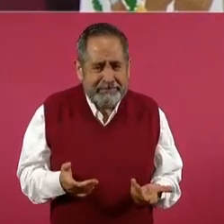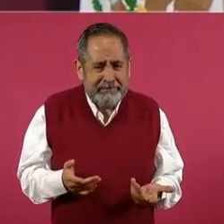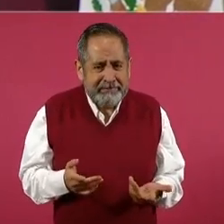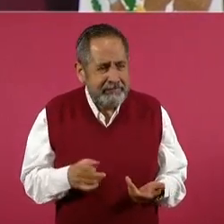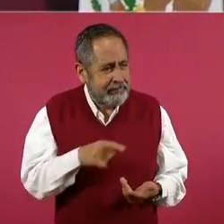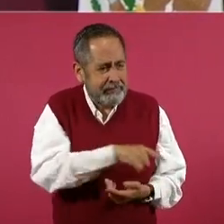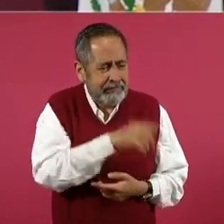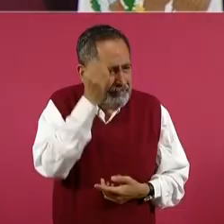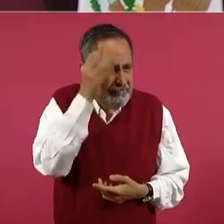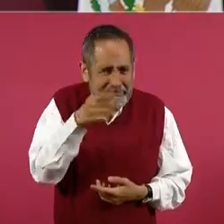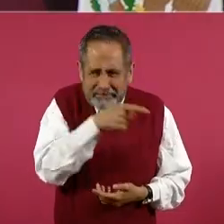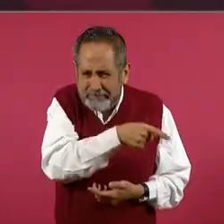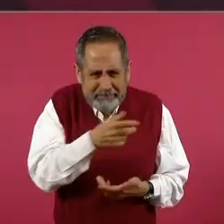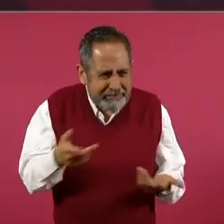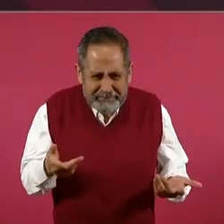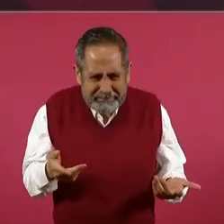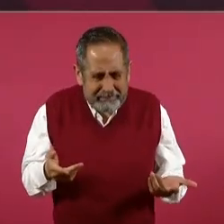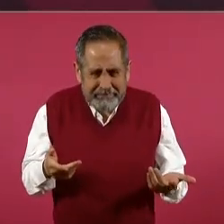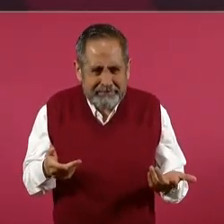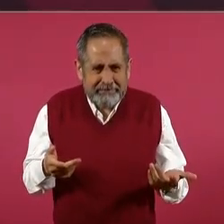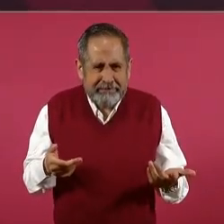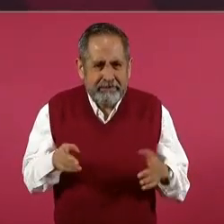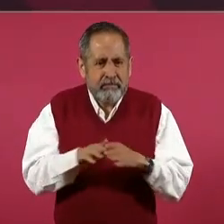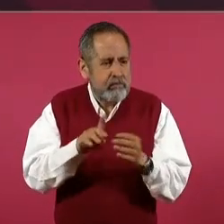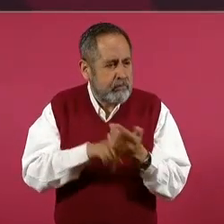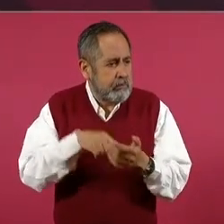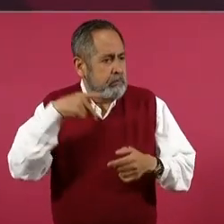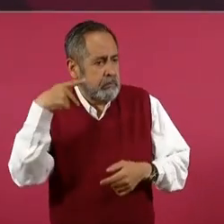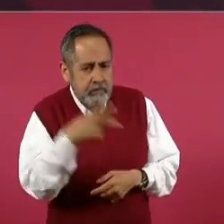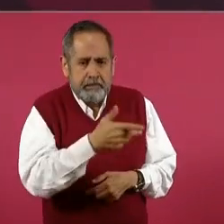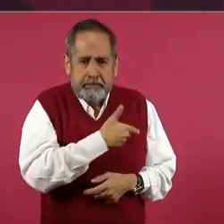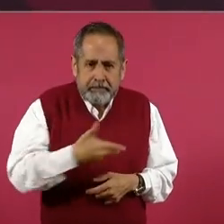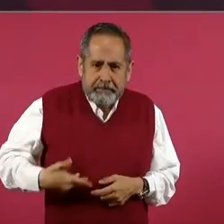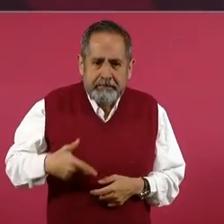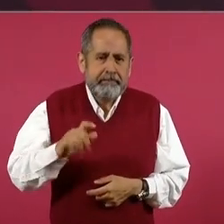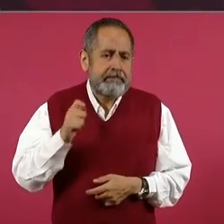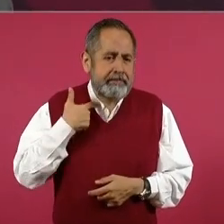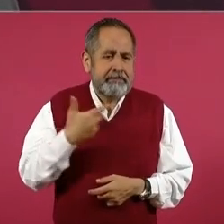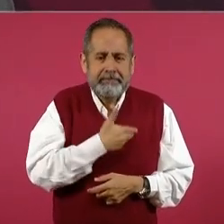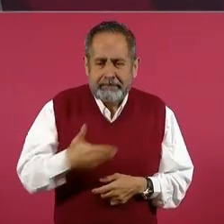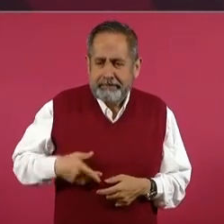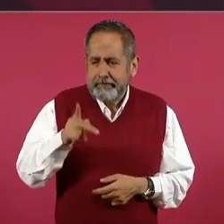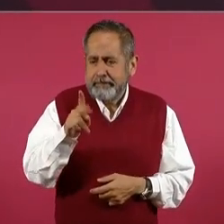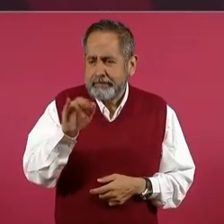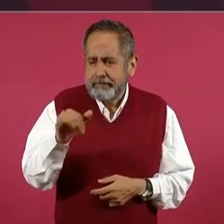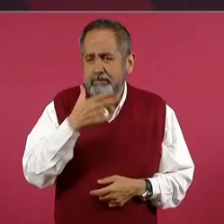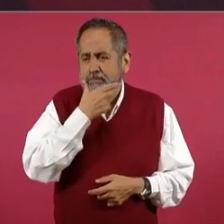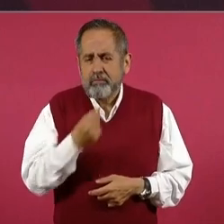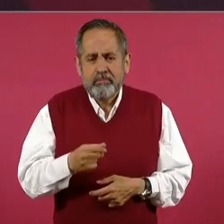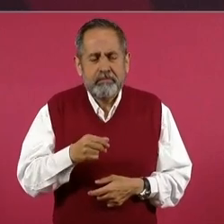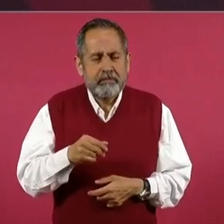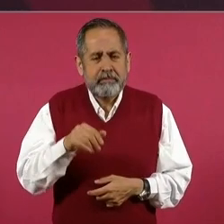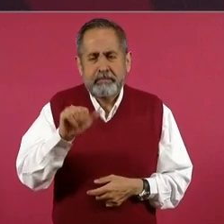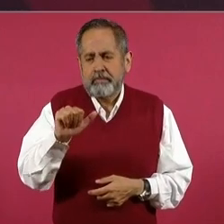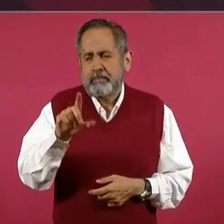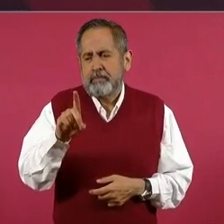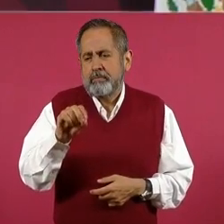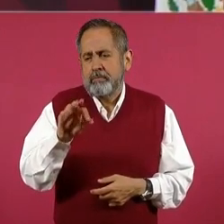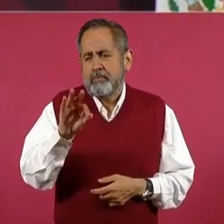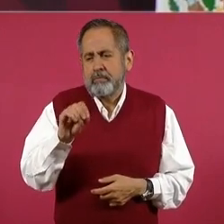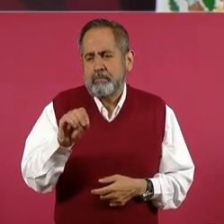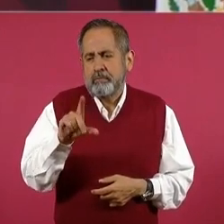que se olvidaron que un presidente del PRI, Adolfo López Mateos,